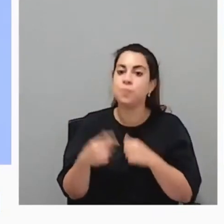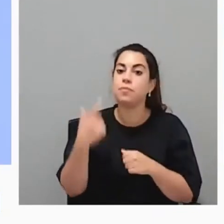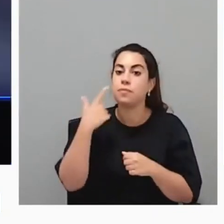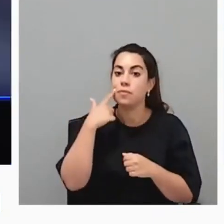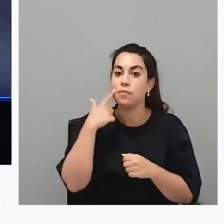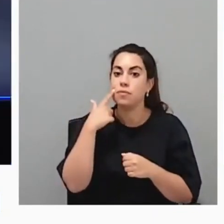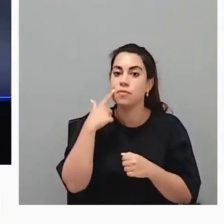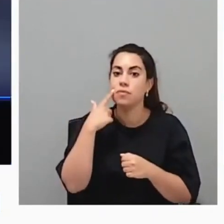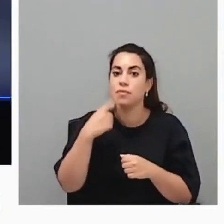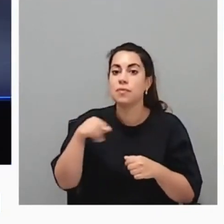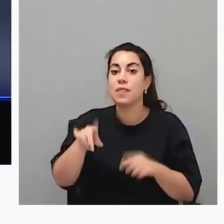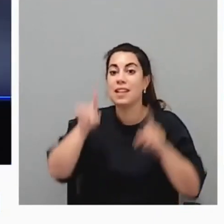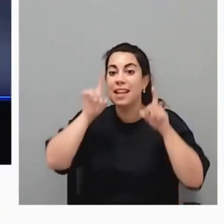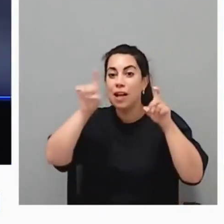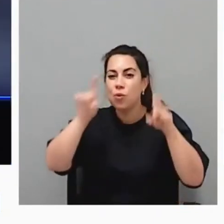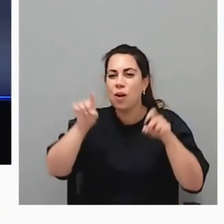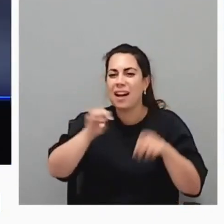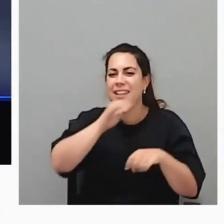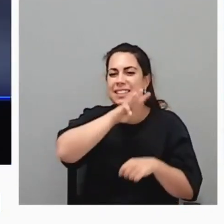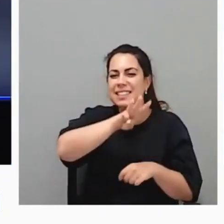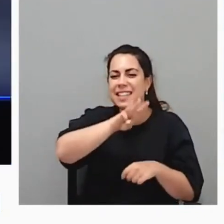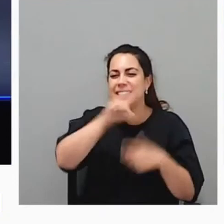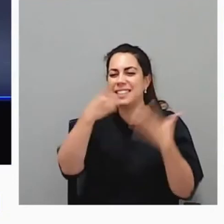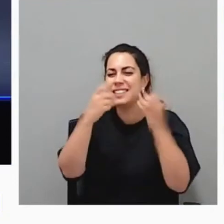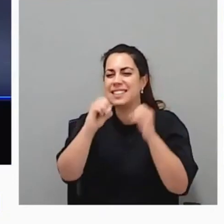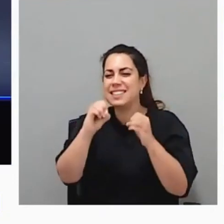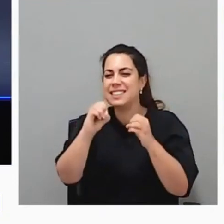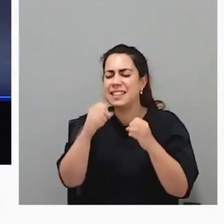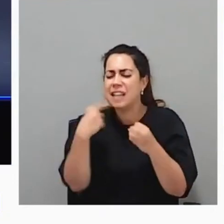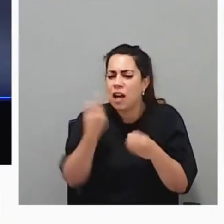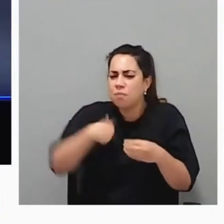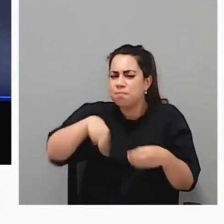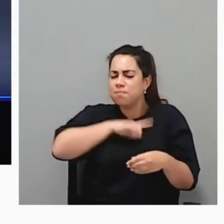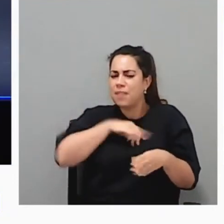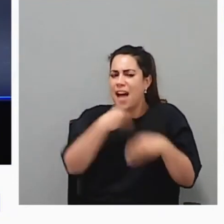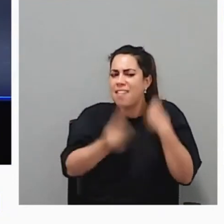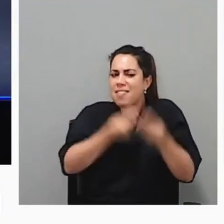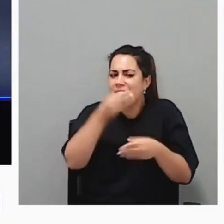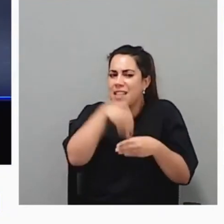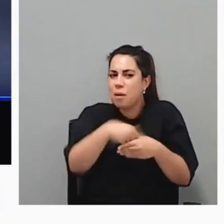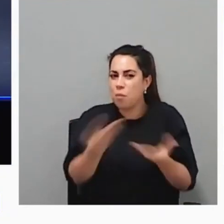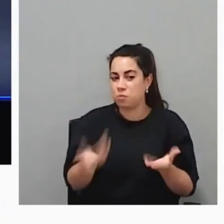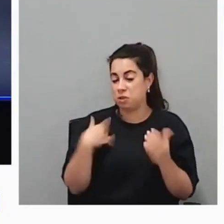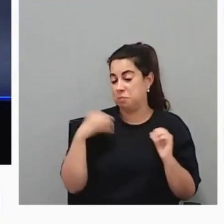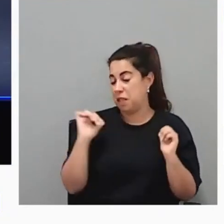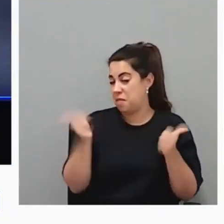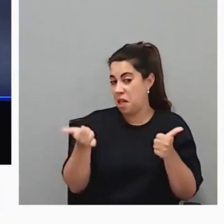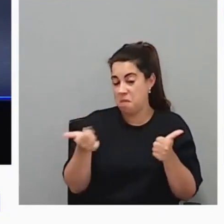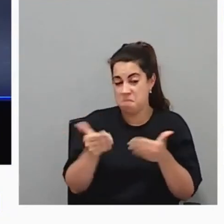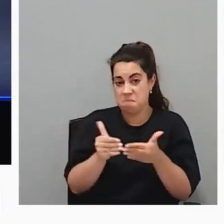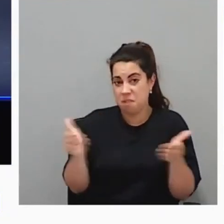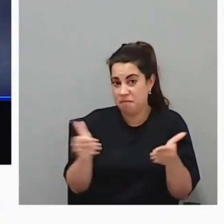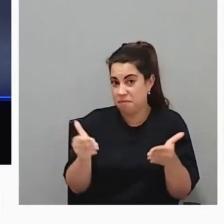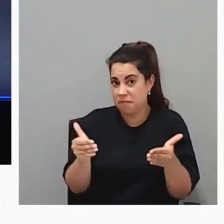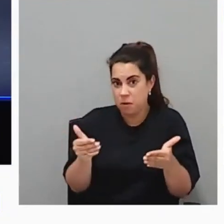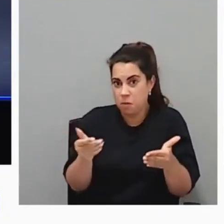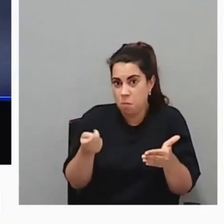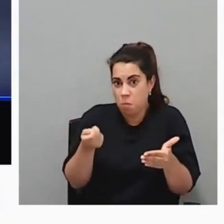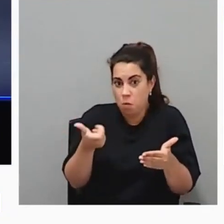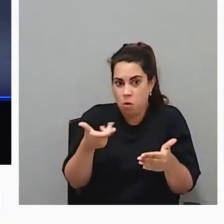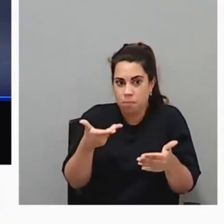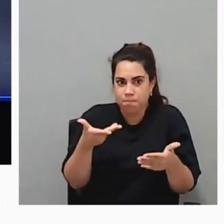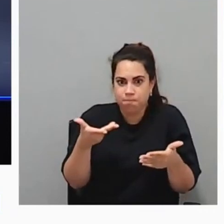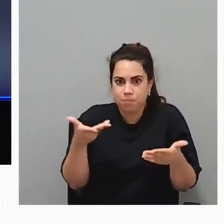de Educa 360. Nacimos como una startup inicialmente, que ahora se ha convertido en